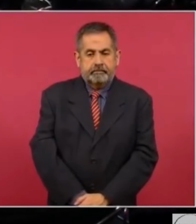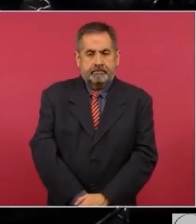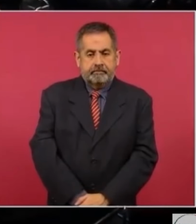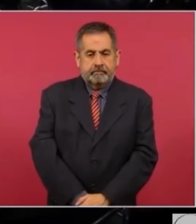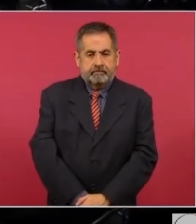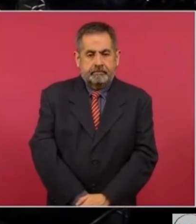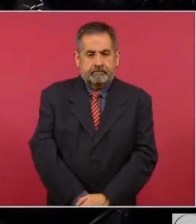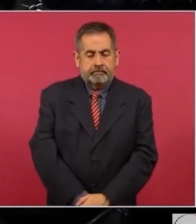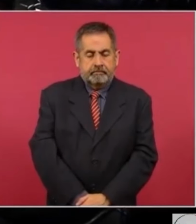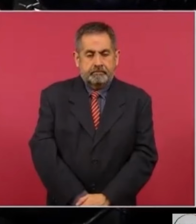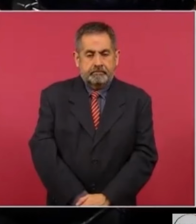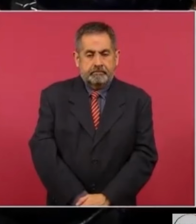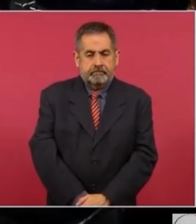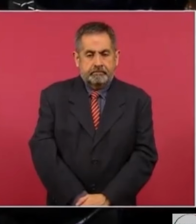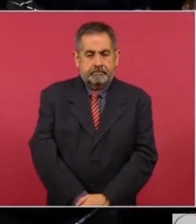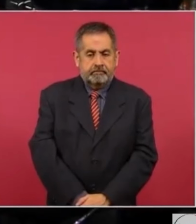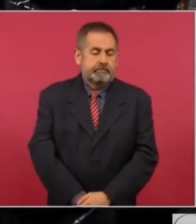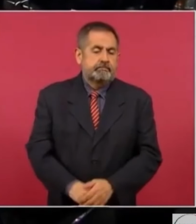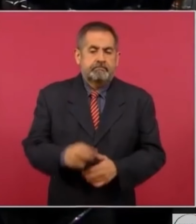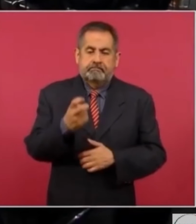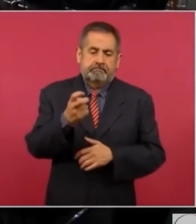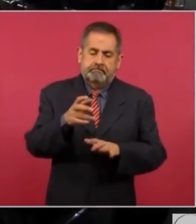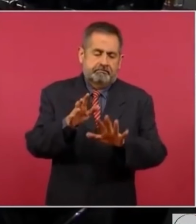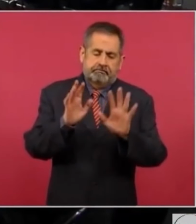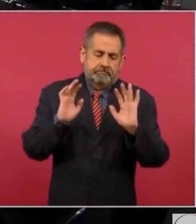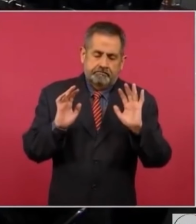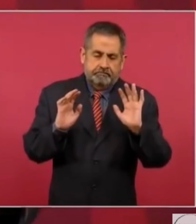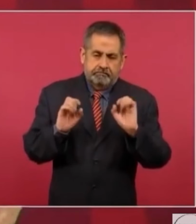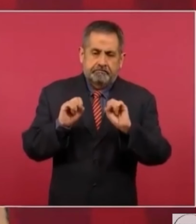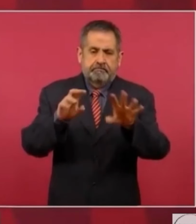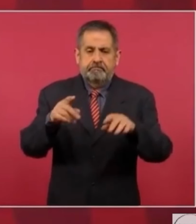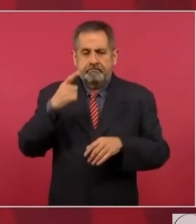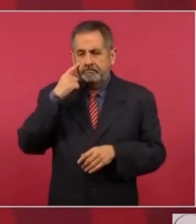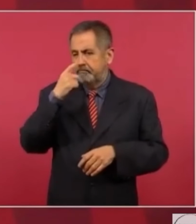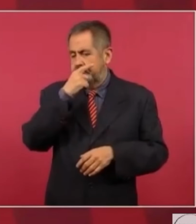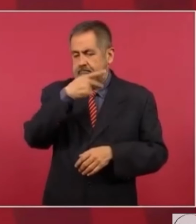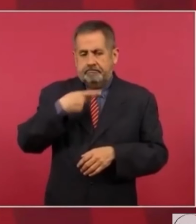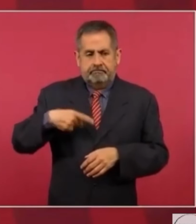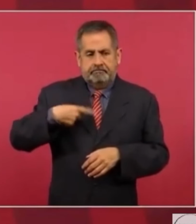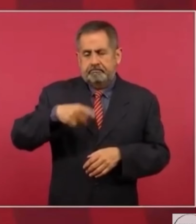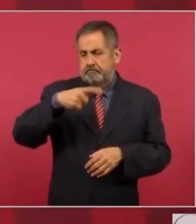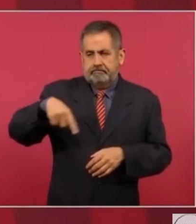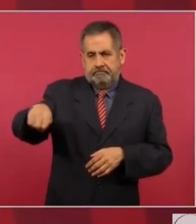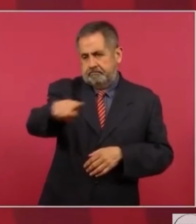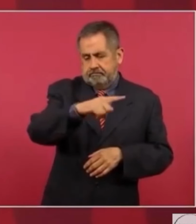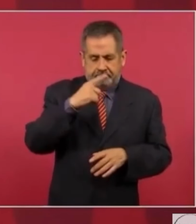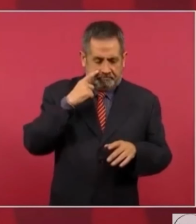Eso se le deja a la gente, pero es